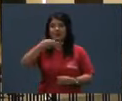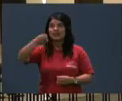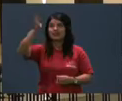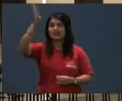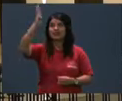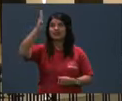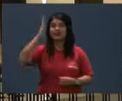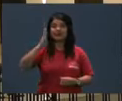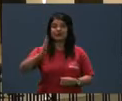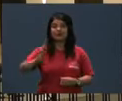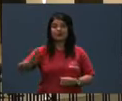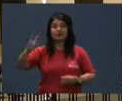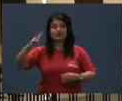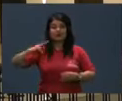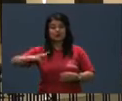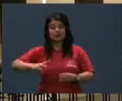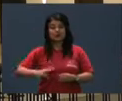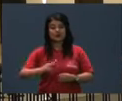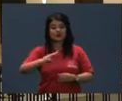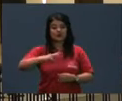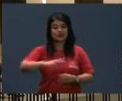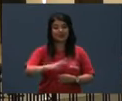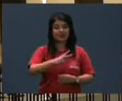Cordero de Dios,